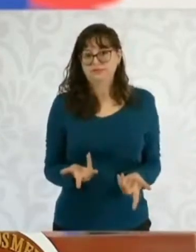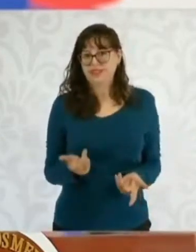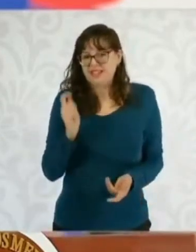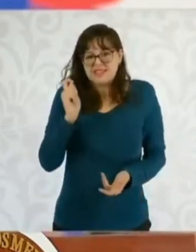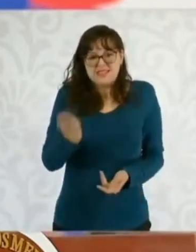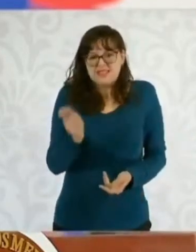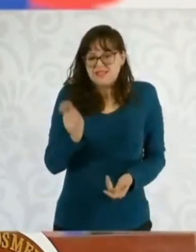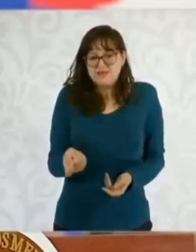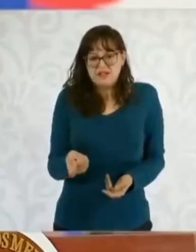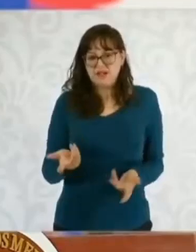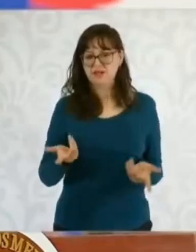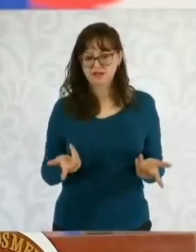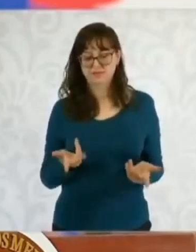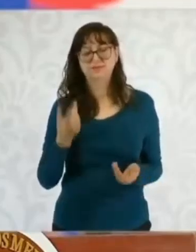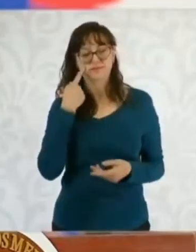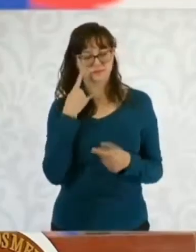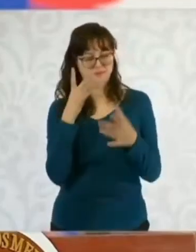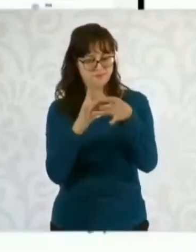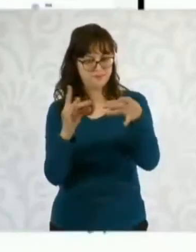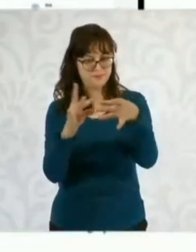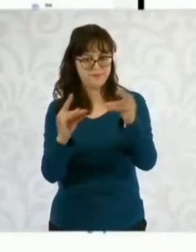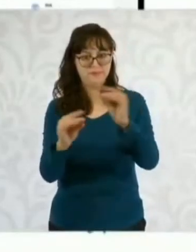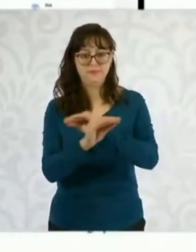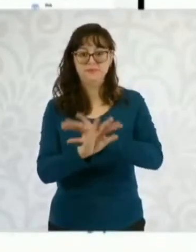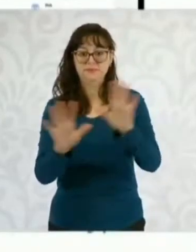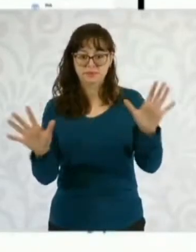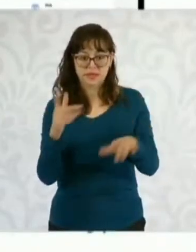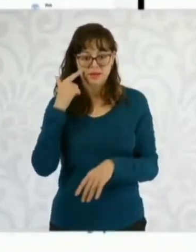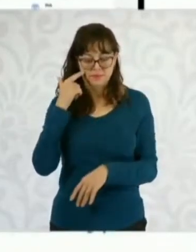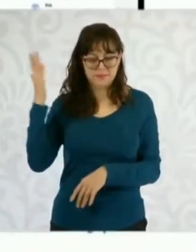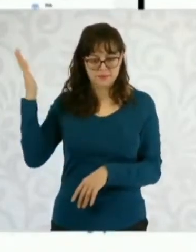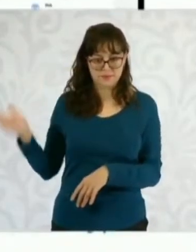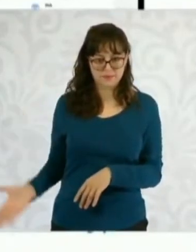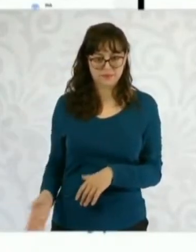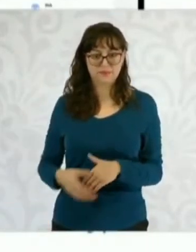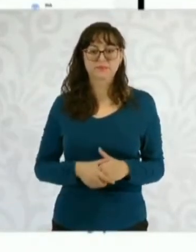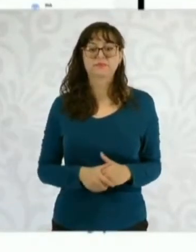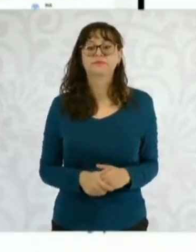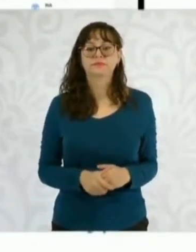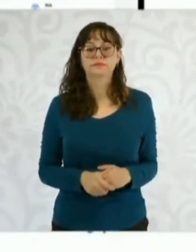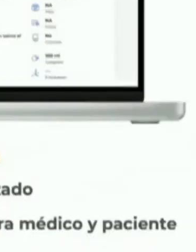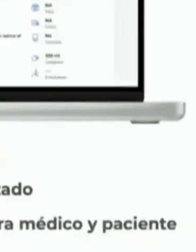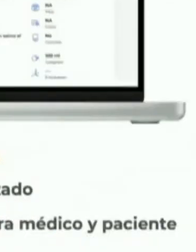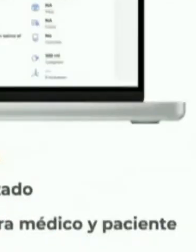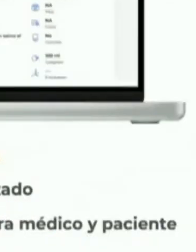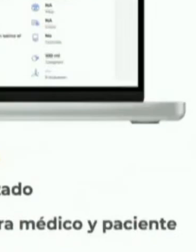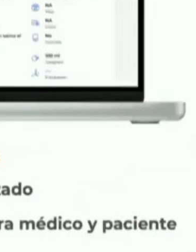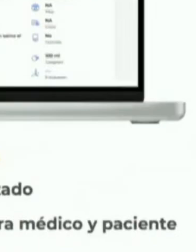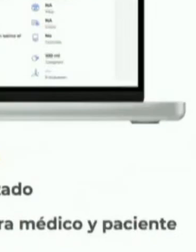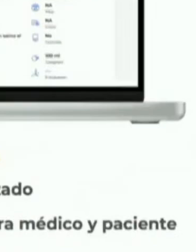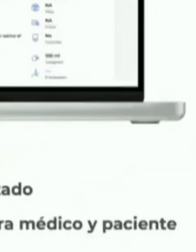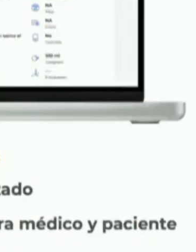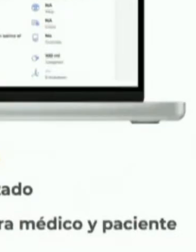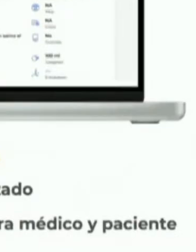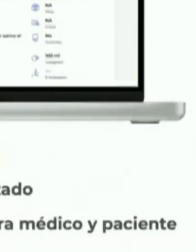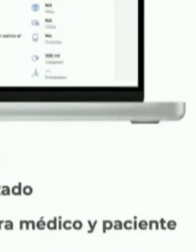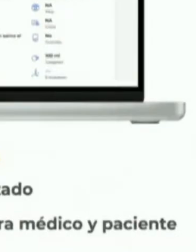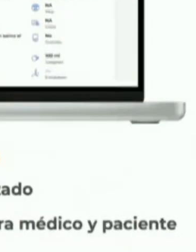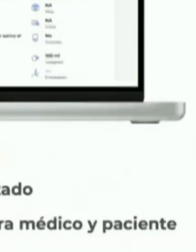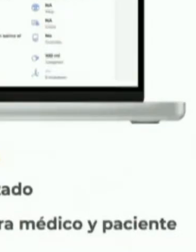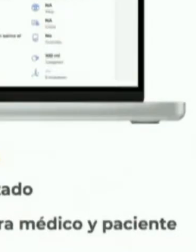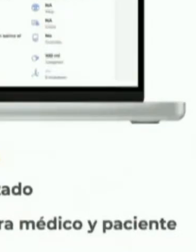el expediente clínico electrónico. Cada vez que vamos a un consultorio y nos atiende un médico o una médica, realiza un